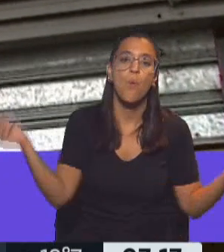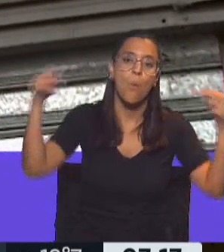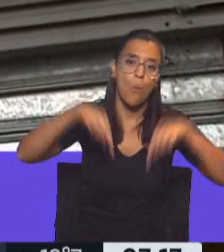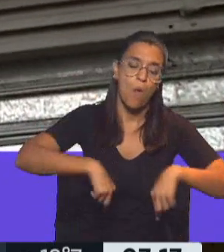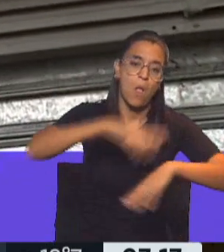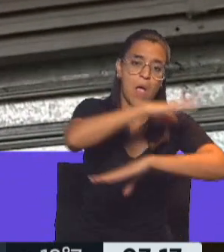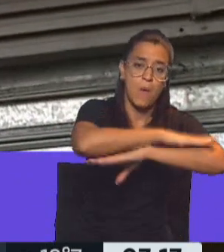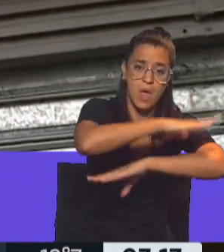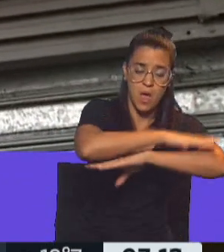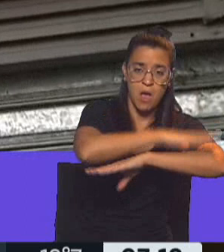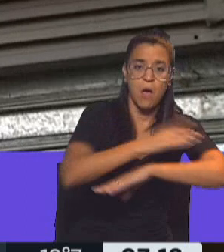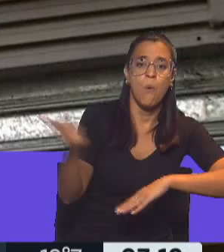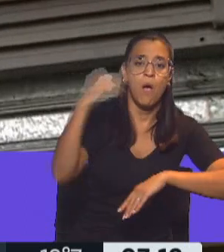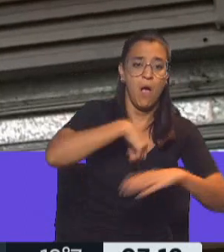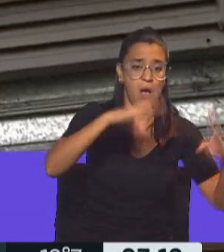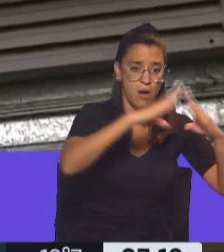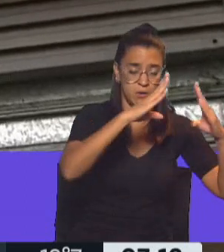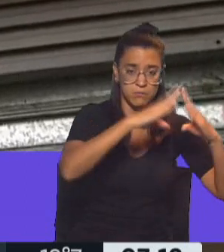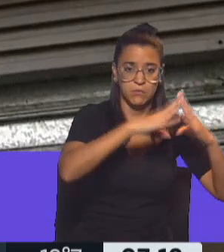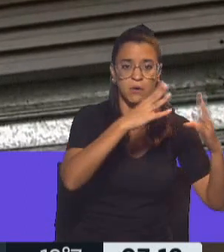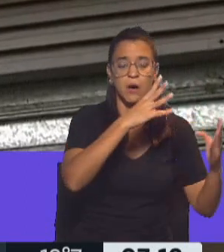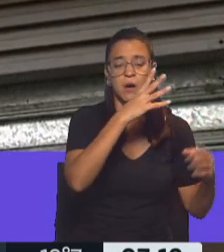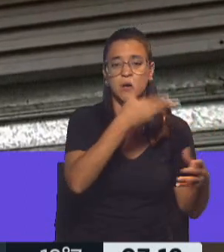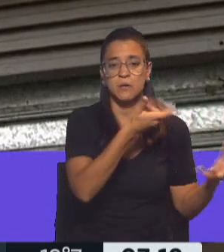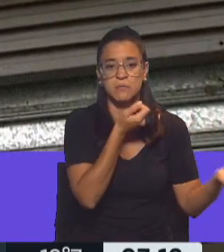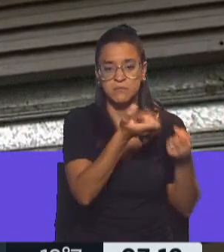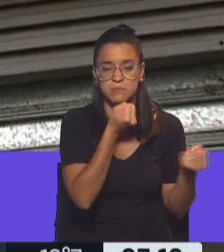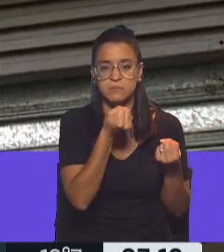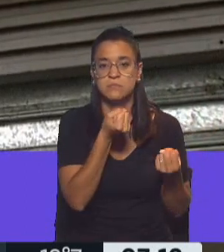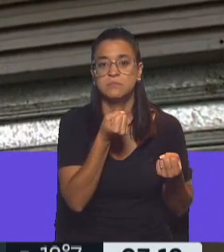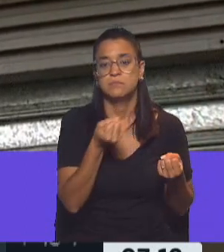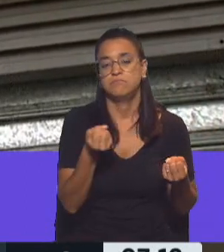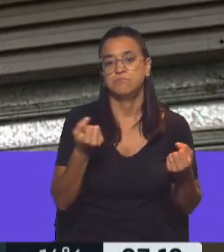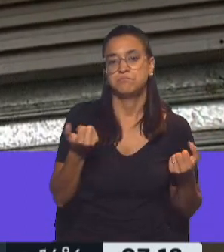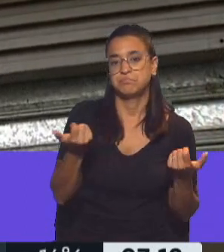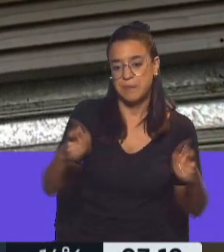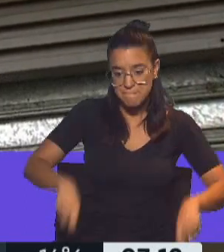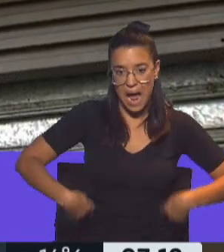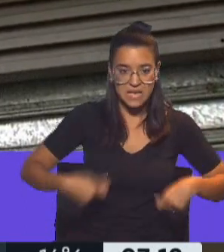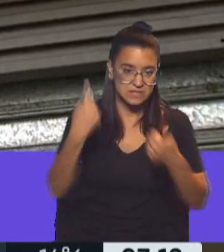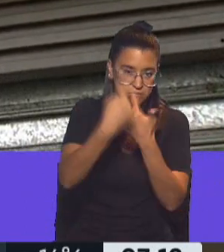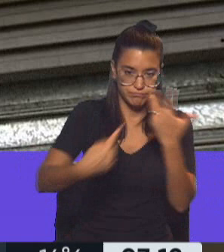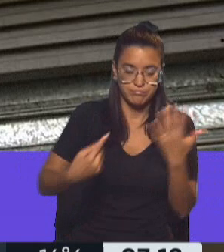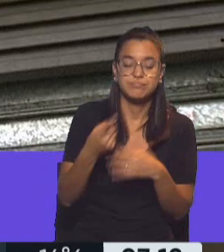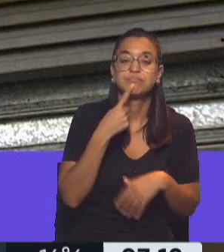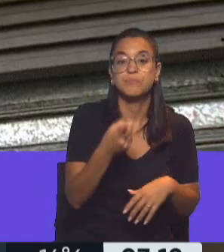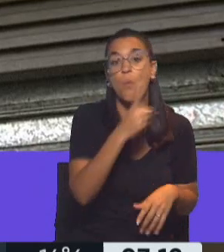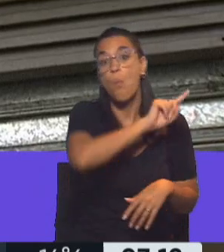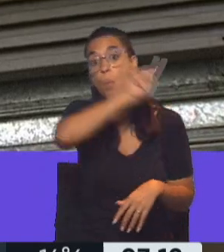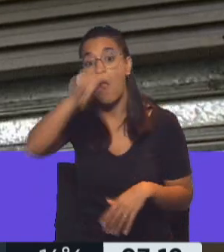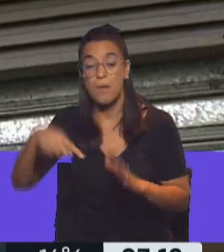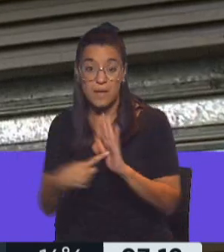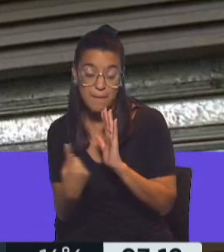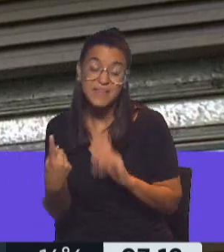avellaneda para ir a sus casas y retirar los trajes de baño cuando regresaban para la capital